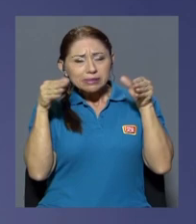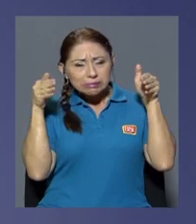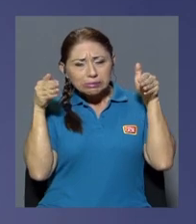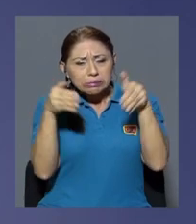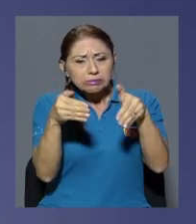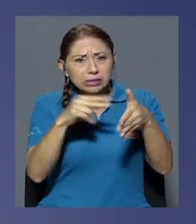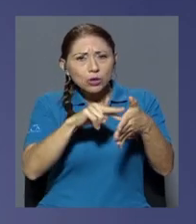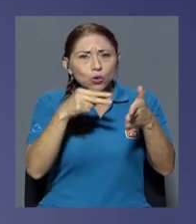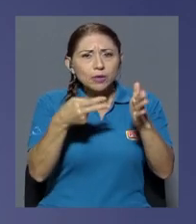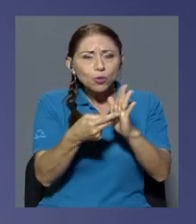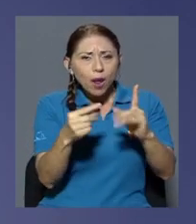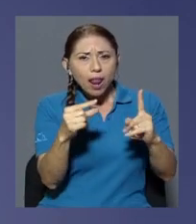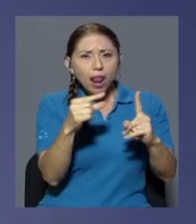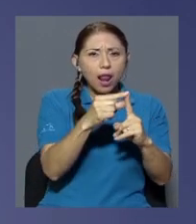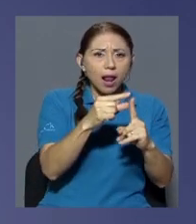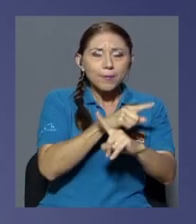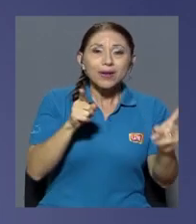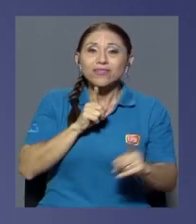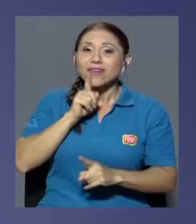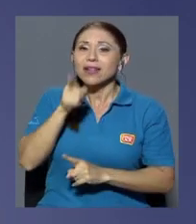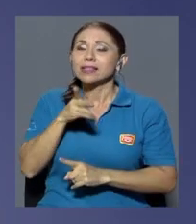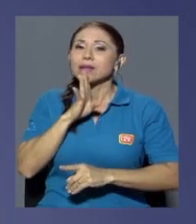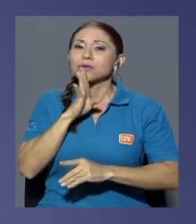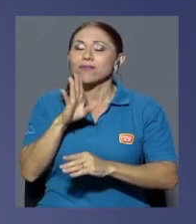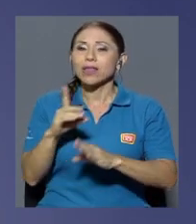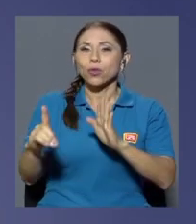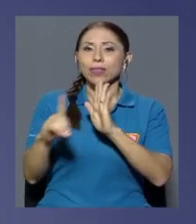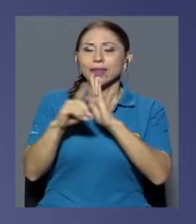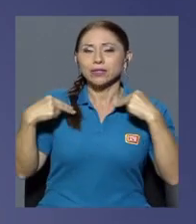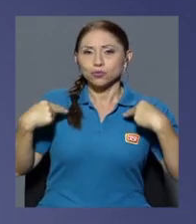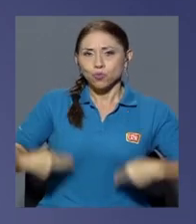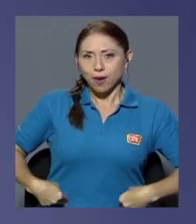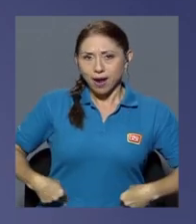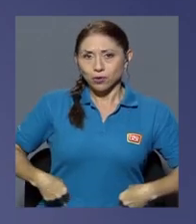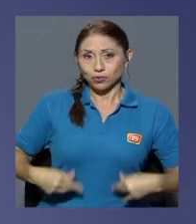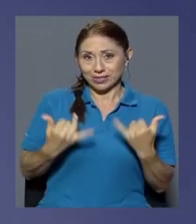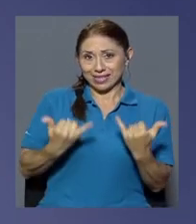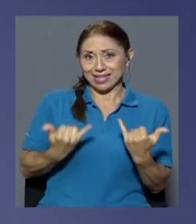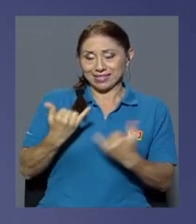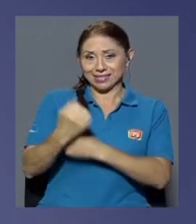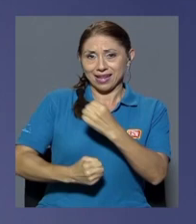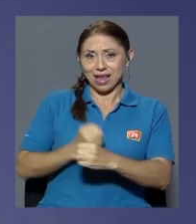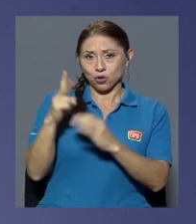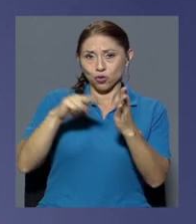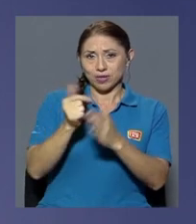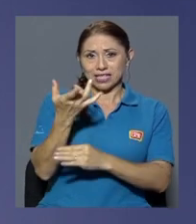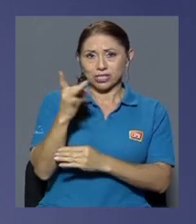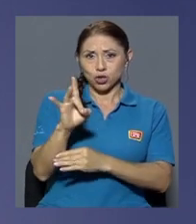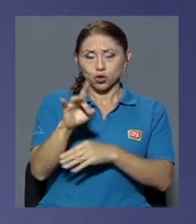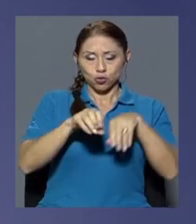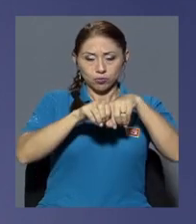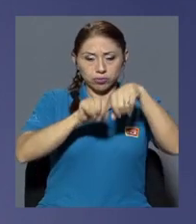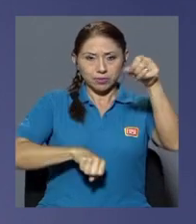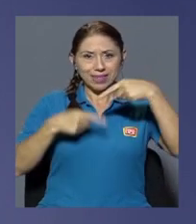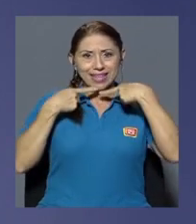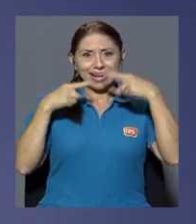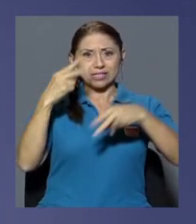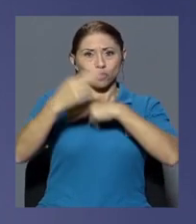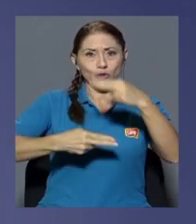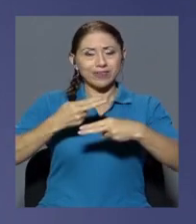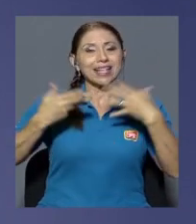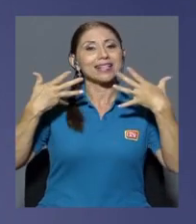cuando en realidad estamos hablando de derechos humanos que casualmente en este 2018 la declaración universal cumple